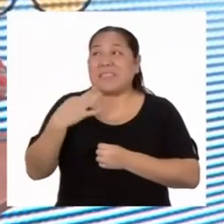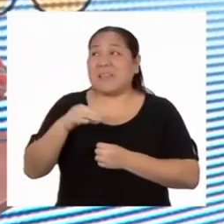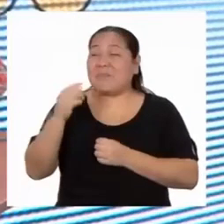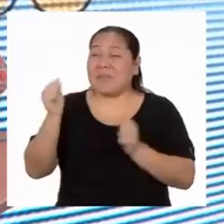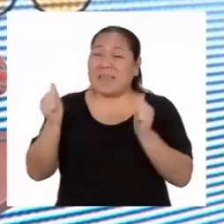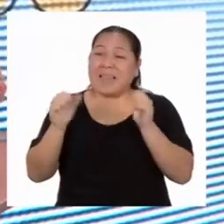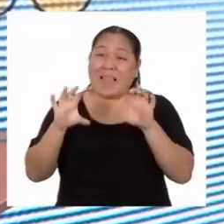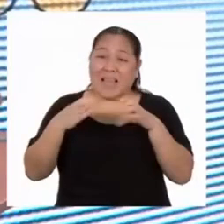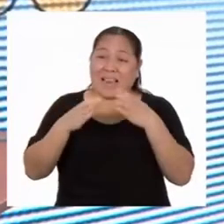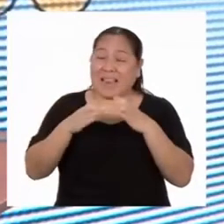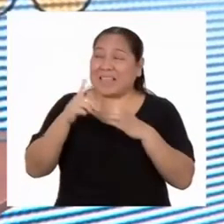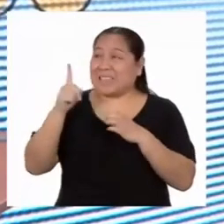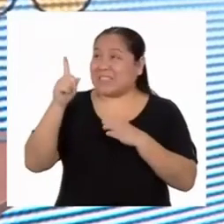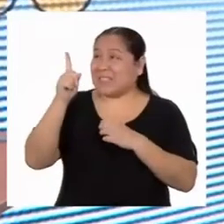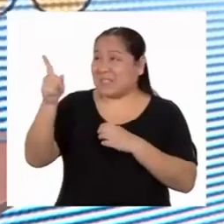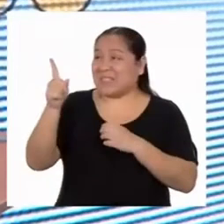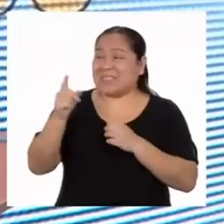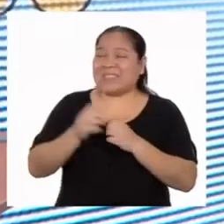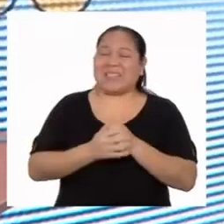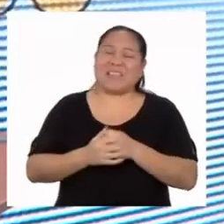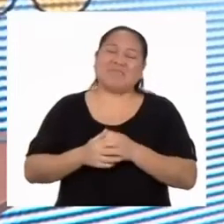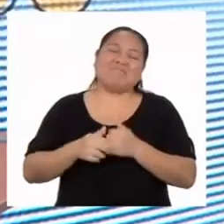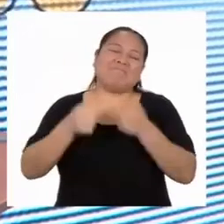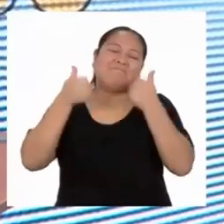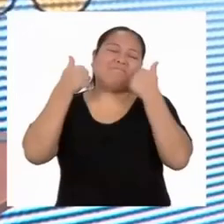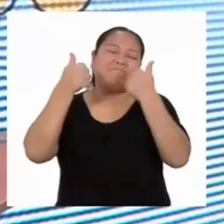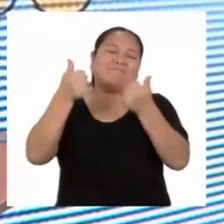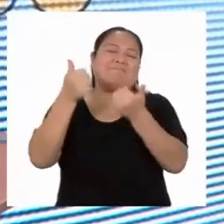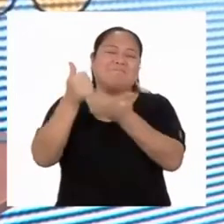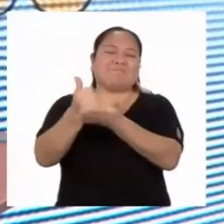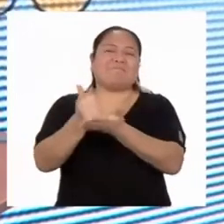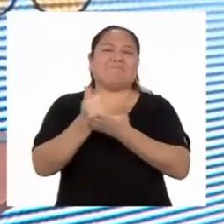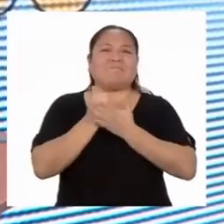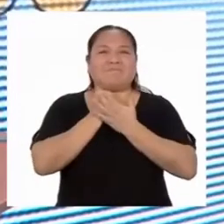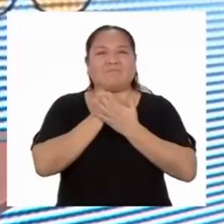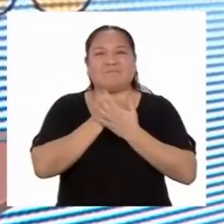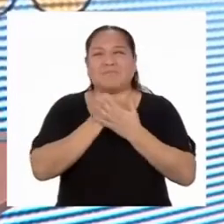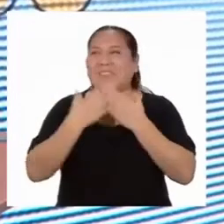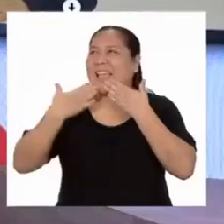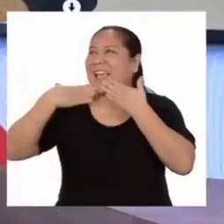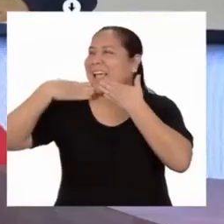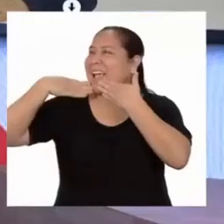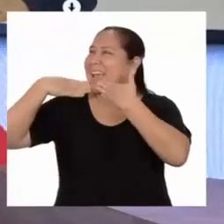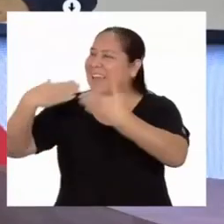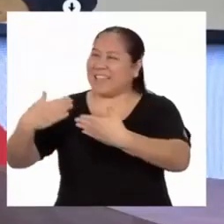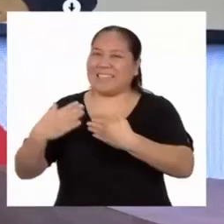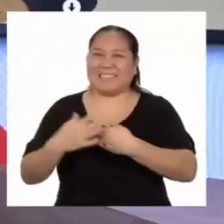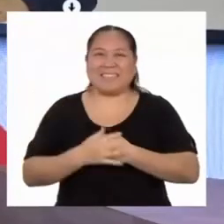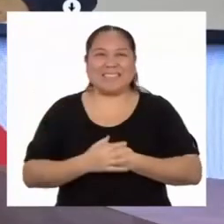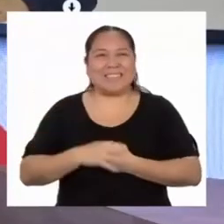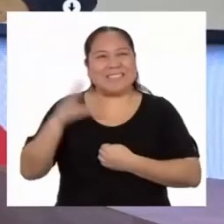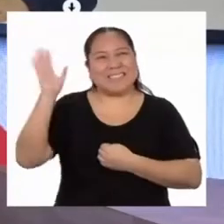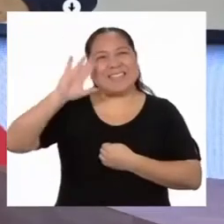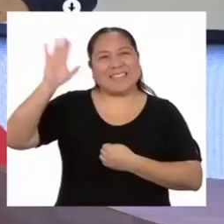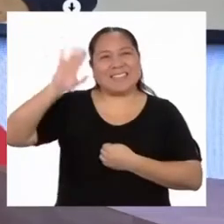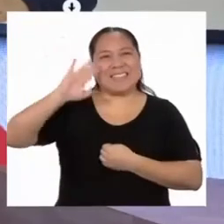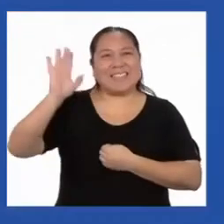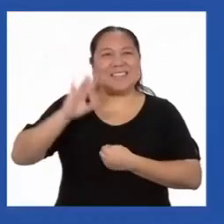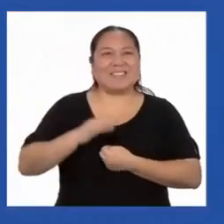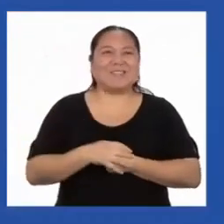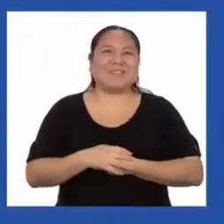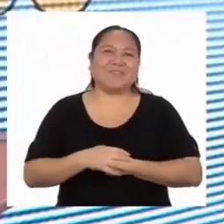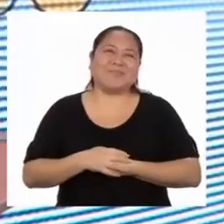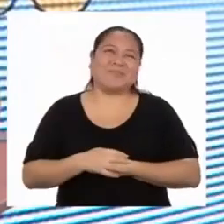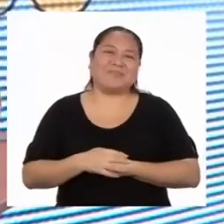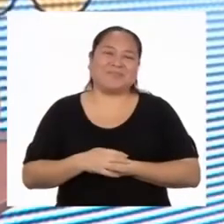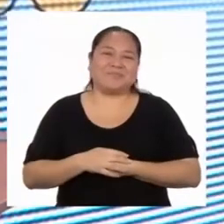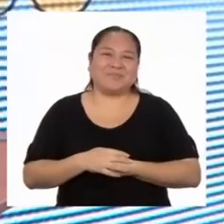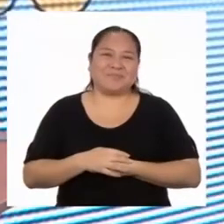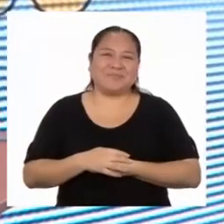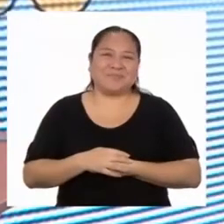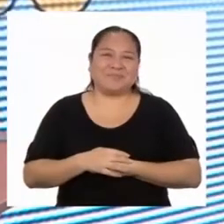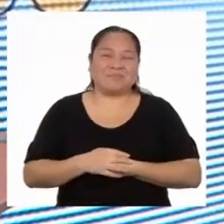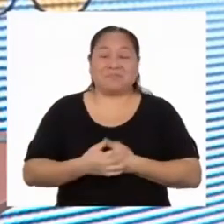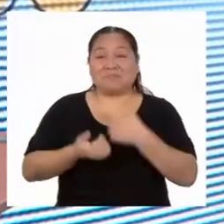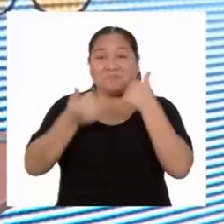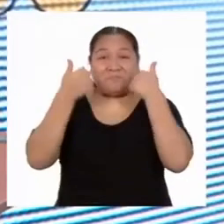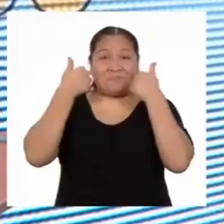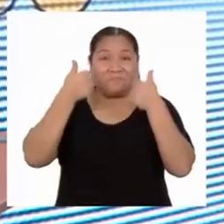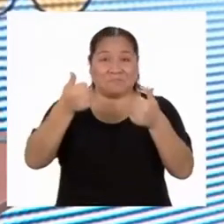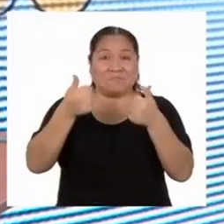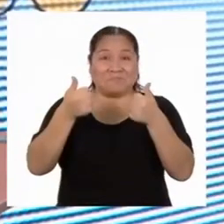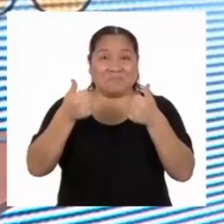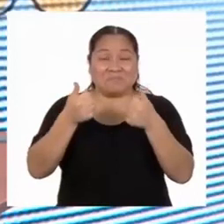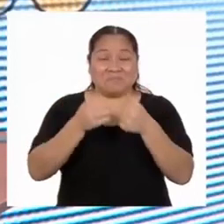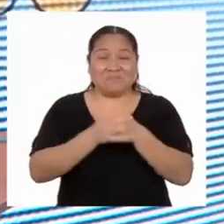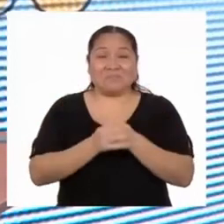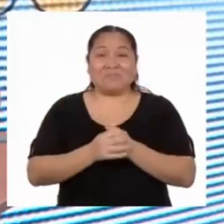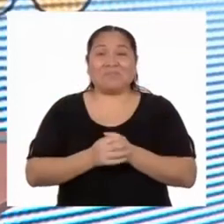usted son mi mejor salvavidas. Muchas gracias. ¡Chao, chao! Excelente,